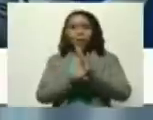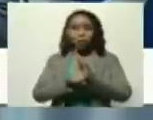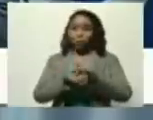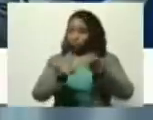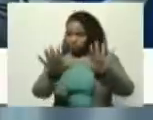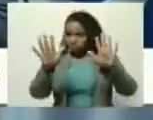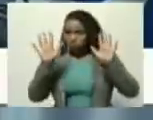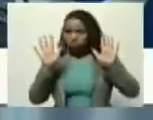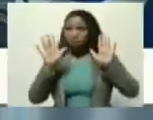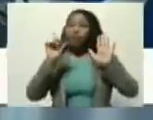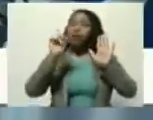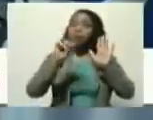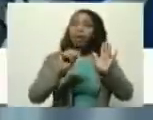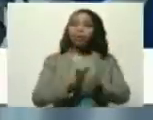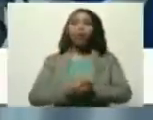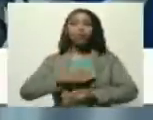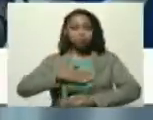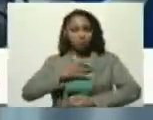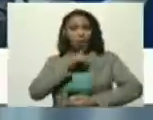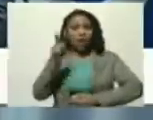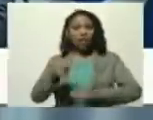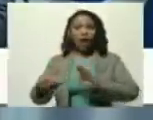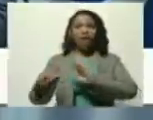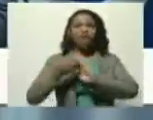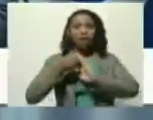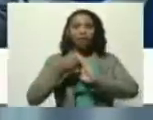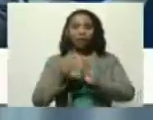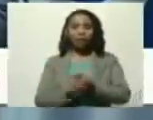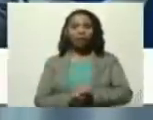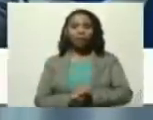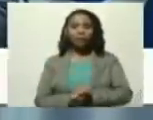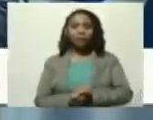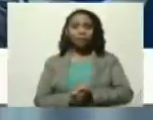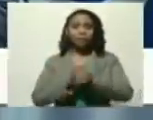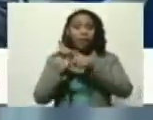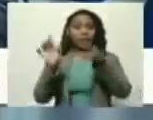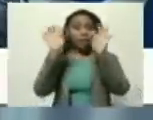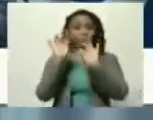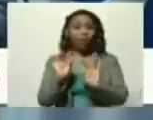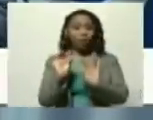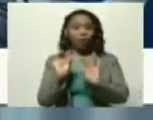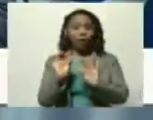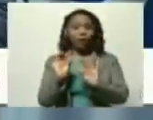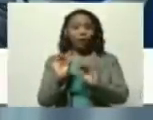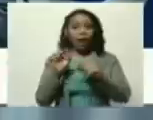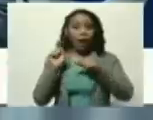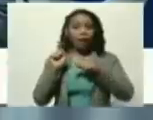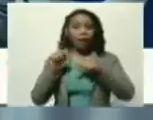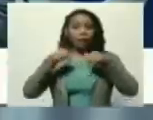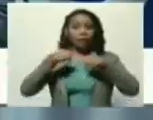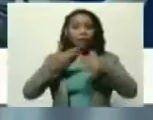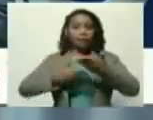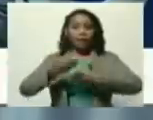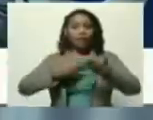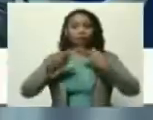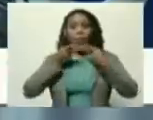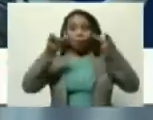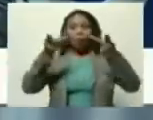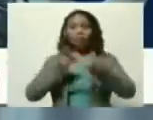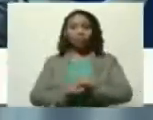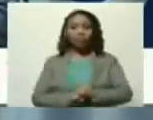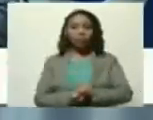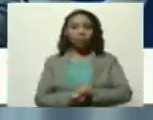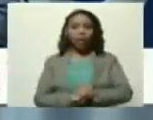Incluso pudiera eso afectar de tal manera este servicio público